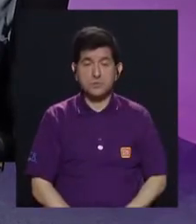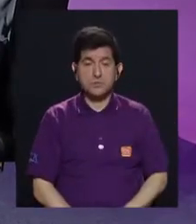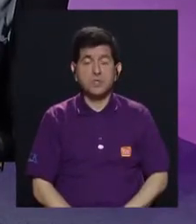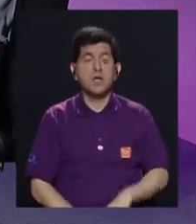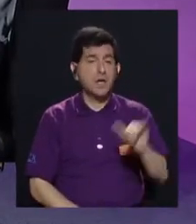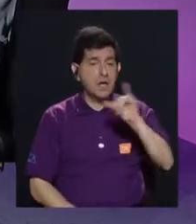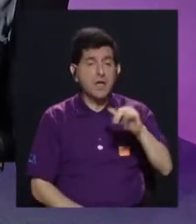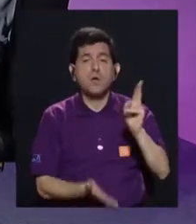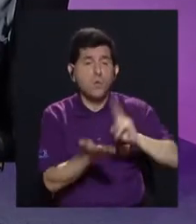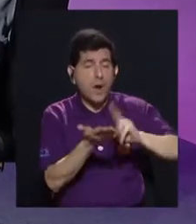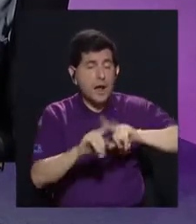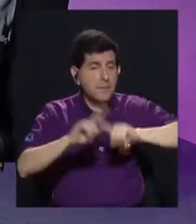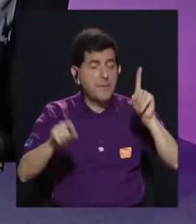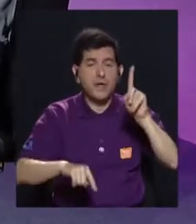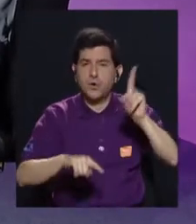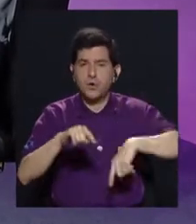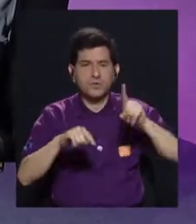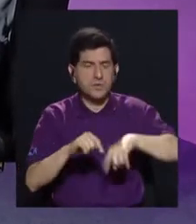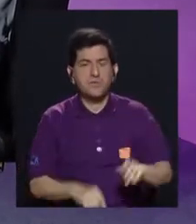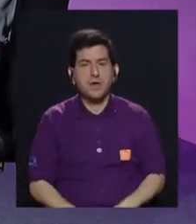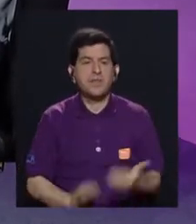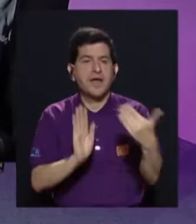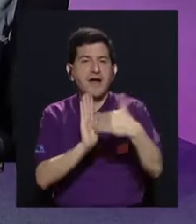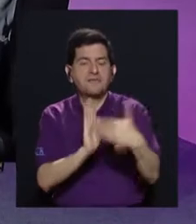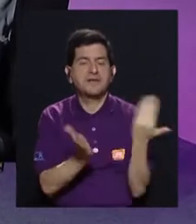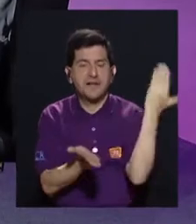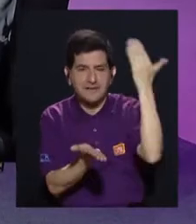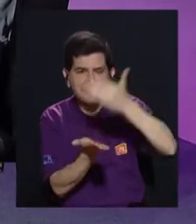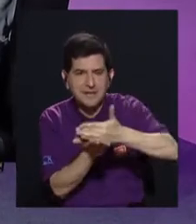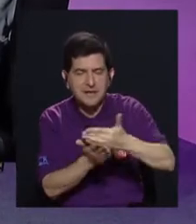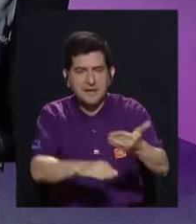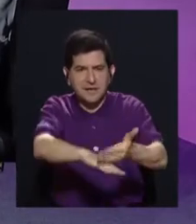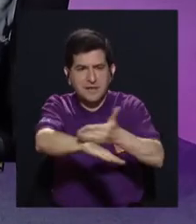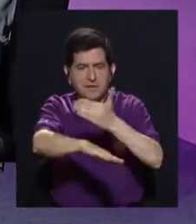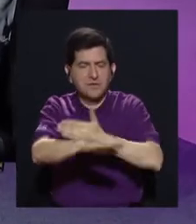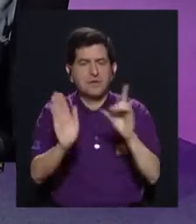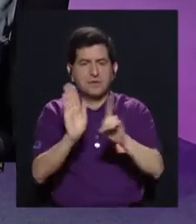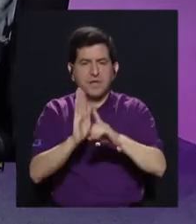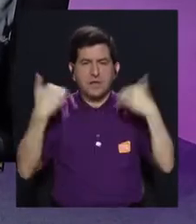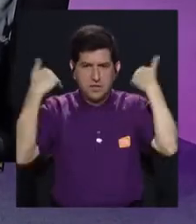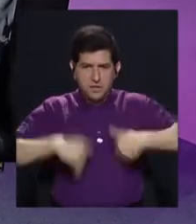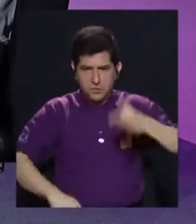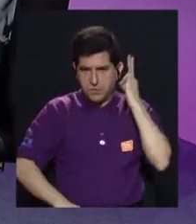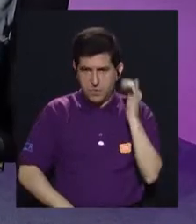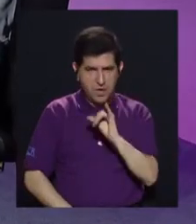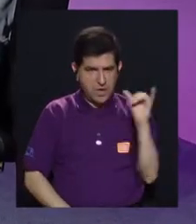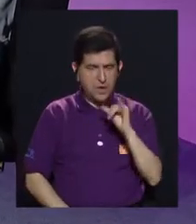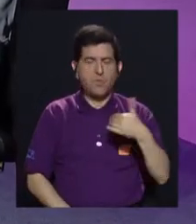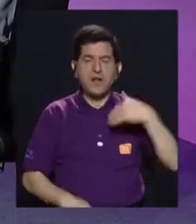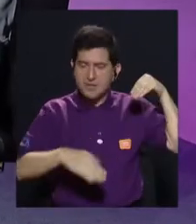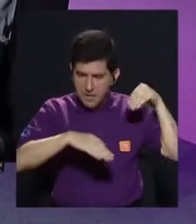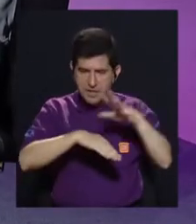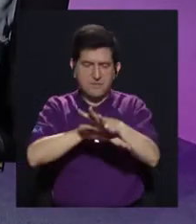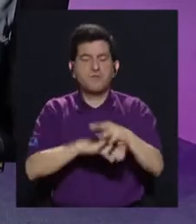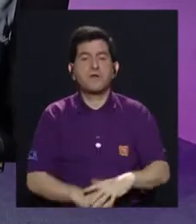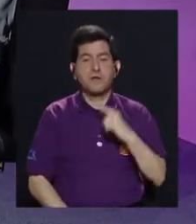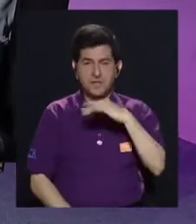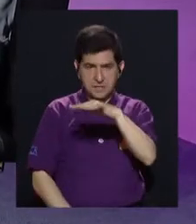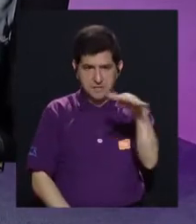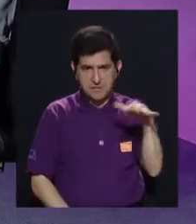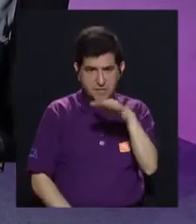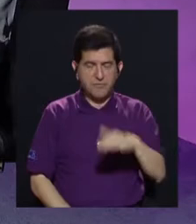fiscal pero eso no puede ser a costa de frenar el avance de los derechos humanos de las mujeres porque eso también tiene consecuencias para la realidad